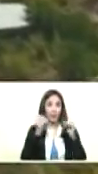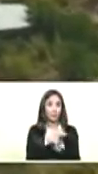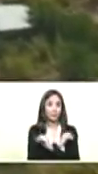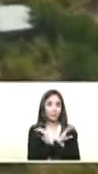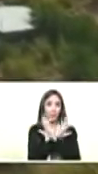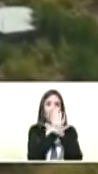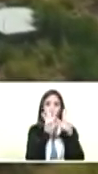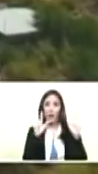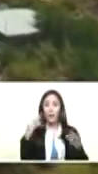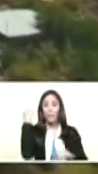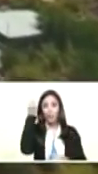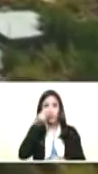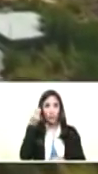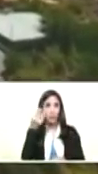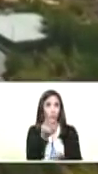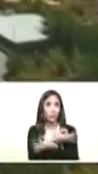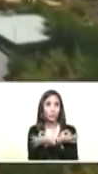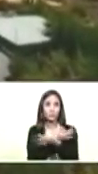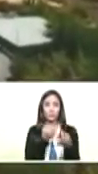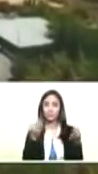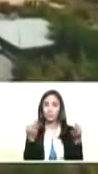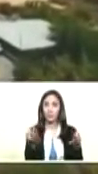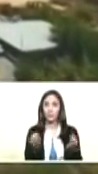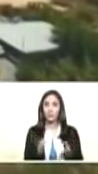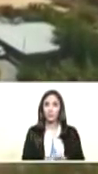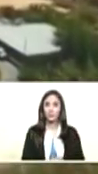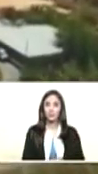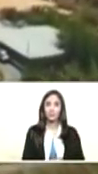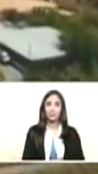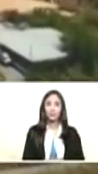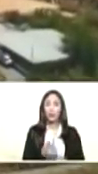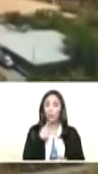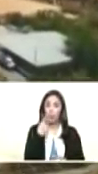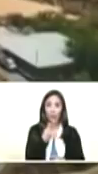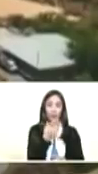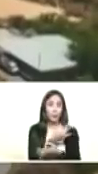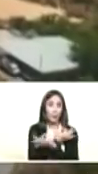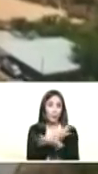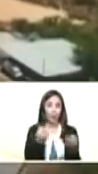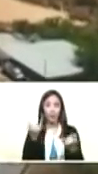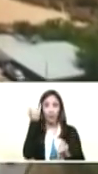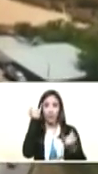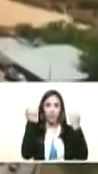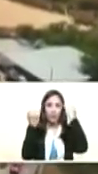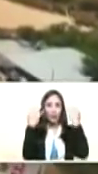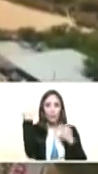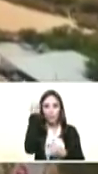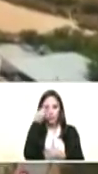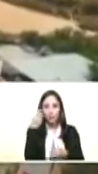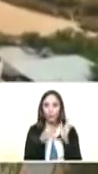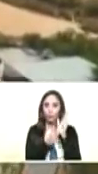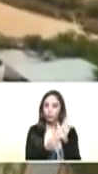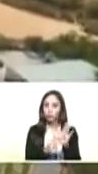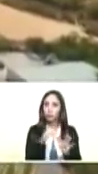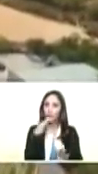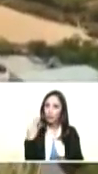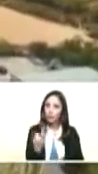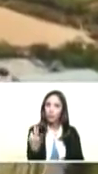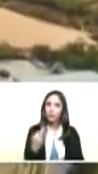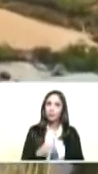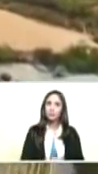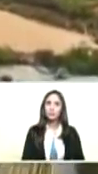un pensamiento claro, políticamente, ideológicamente, y estás bien ubicado. Uno tiene que